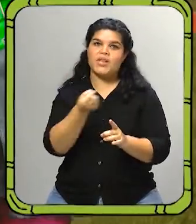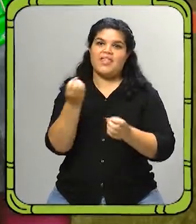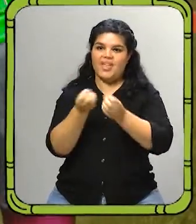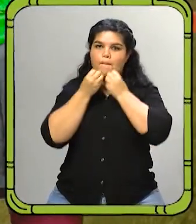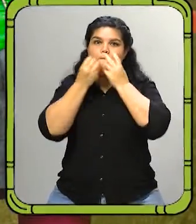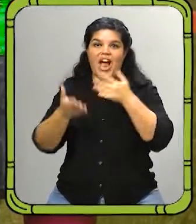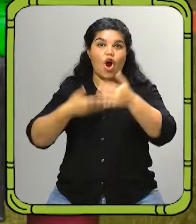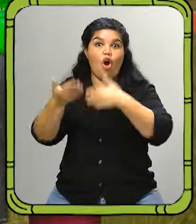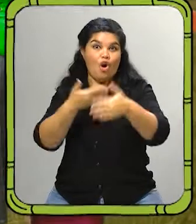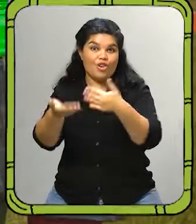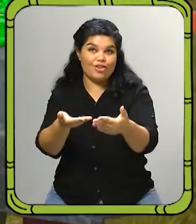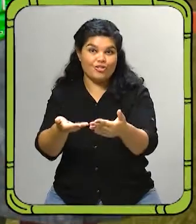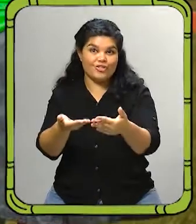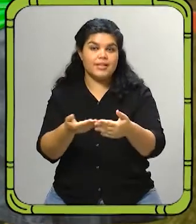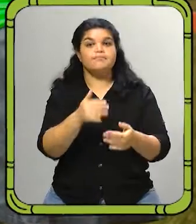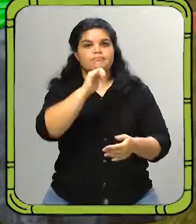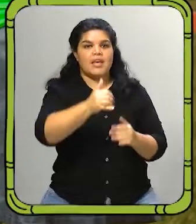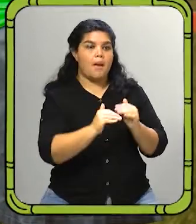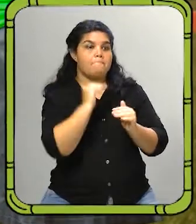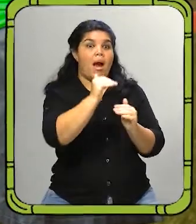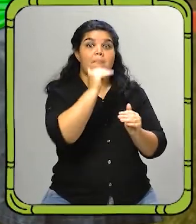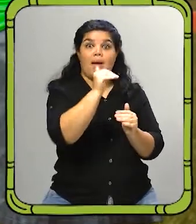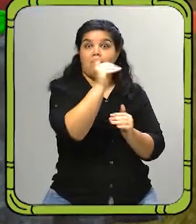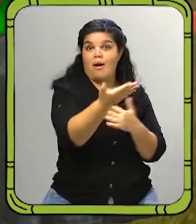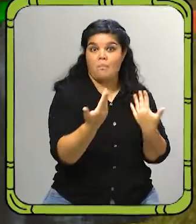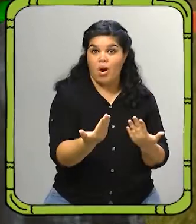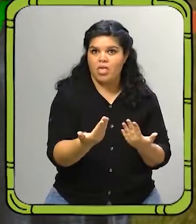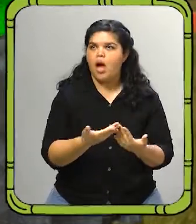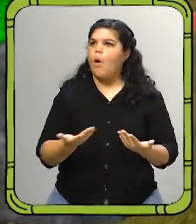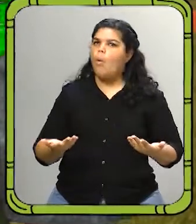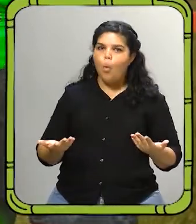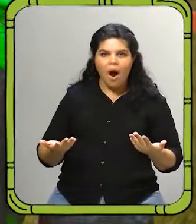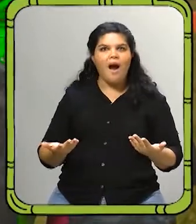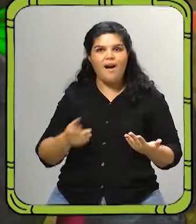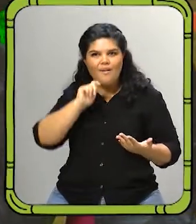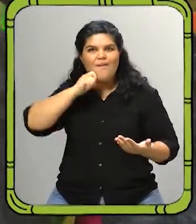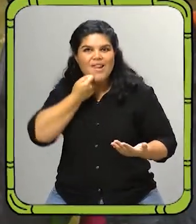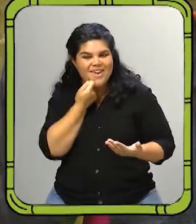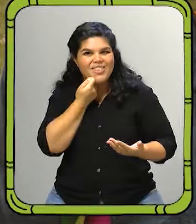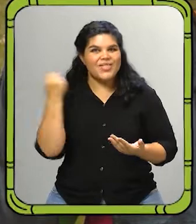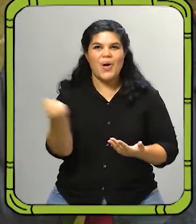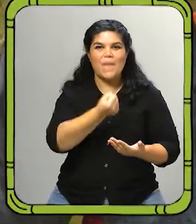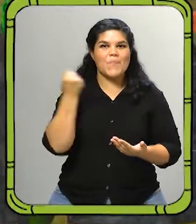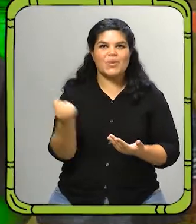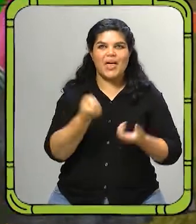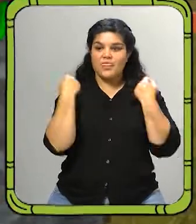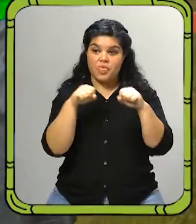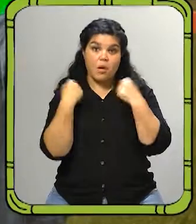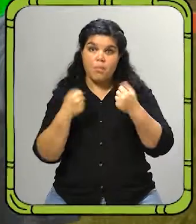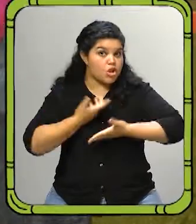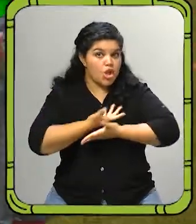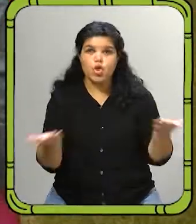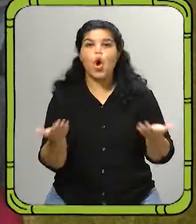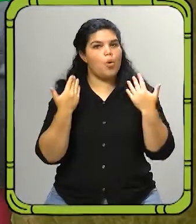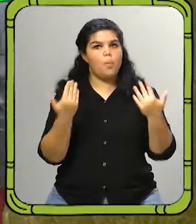¡Wow! ¡Me re encanta! Ir superándose. ¡Está buenísimo! Sí, hemos aprendido un montón. Vamos a hacer todos los deportes. Como vos dijiste que todos podemos hacer, nosotros vamos a hacer